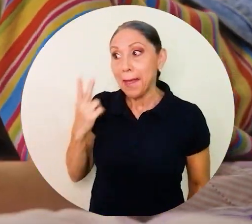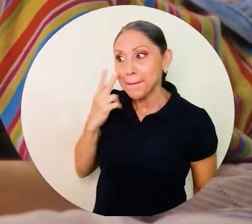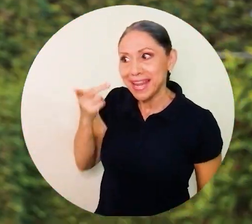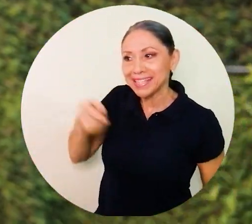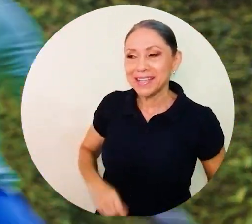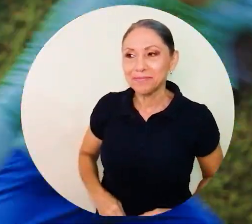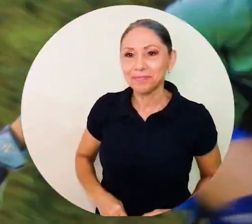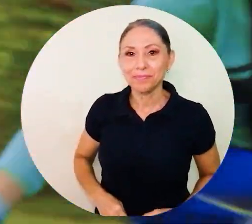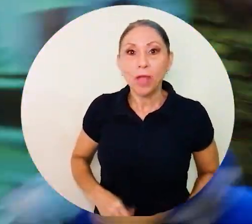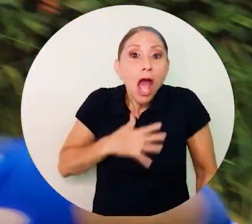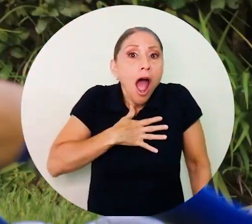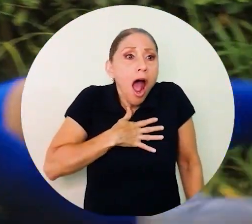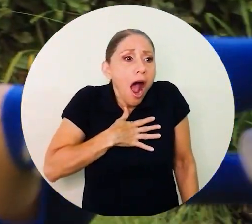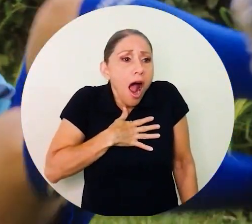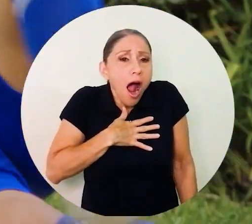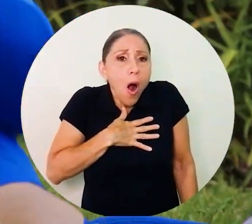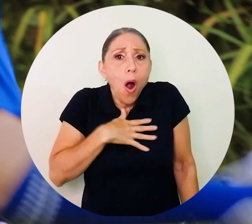Mira ese.